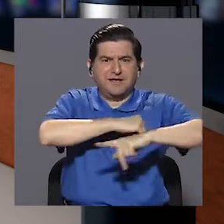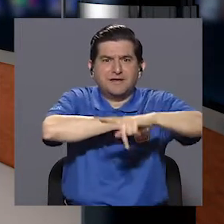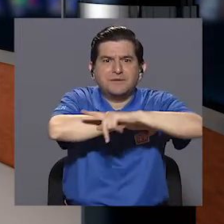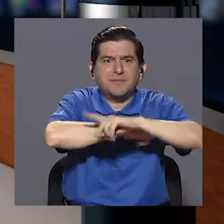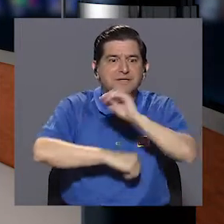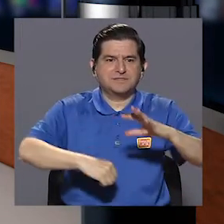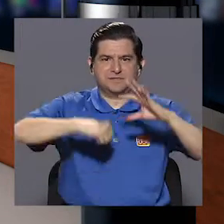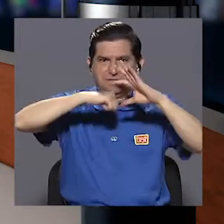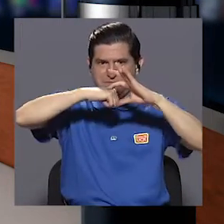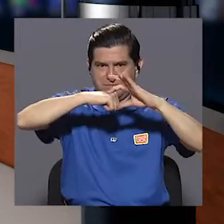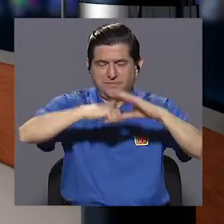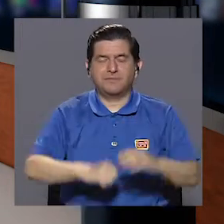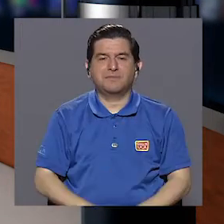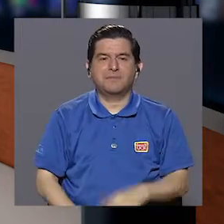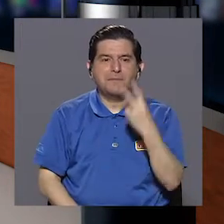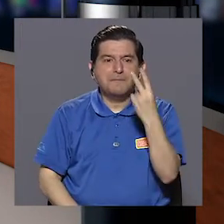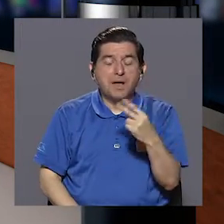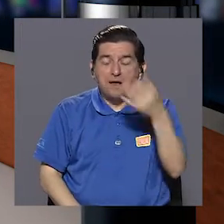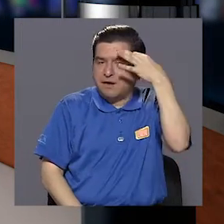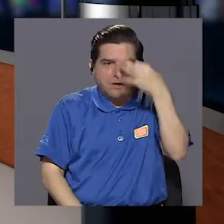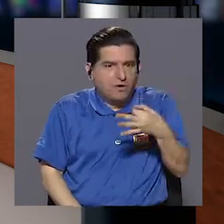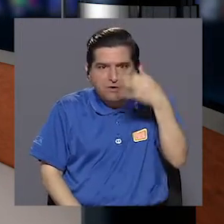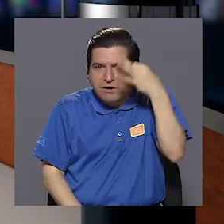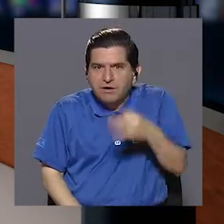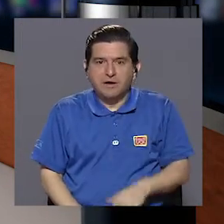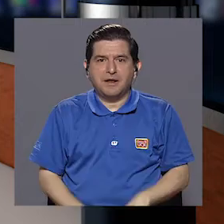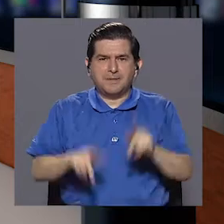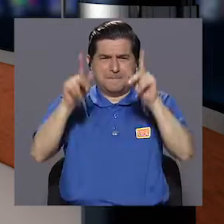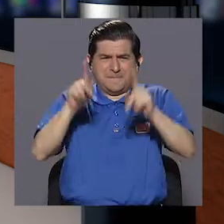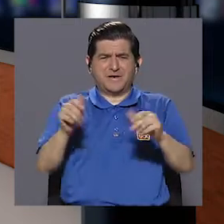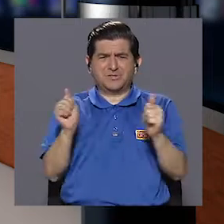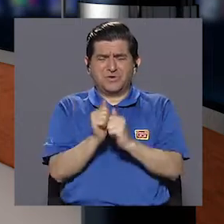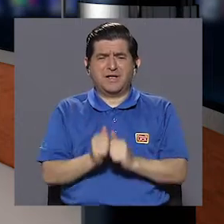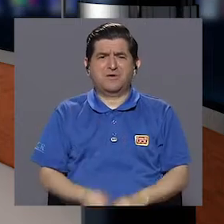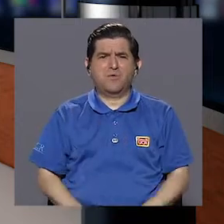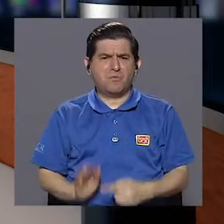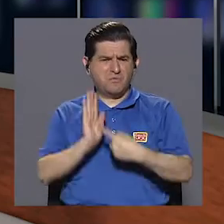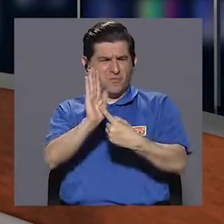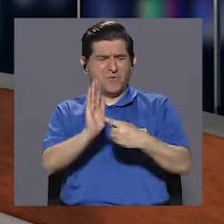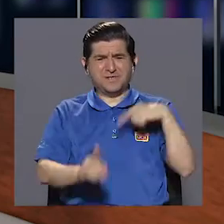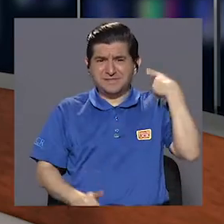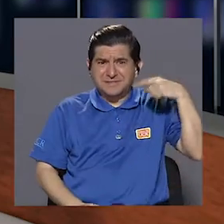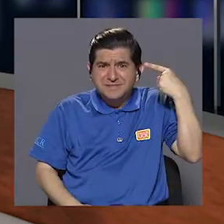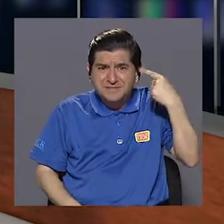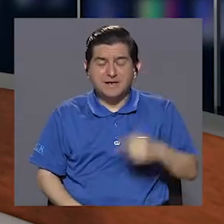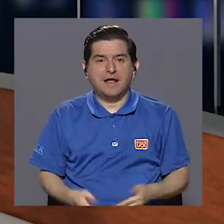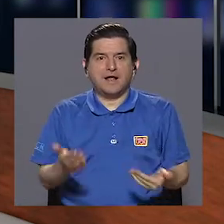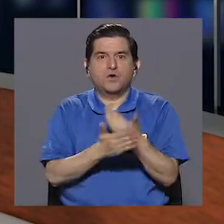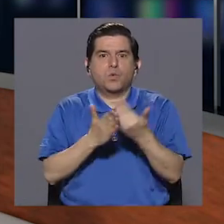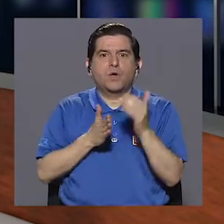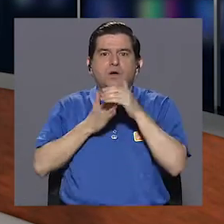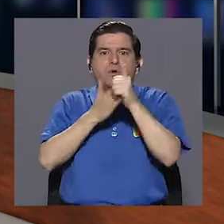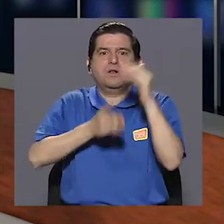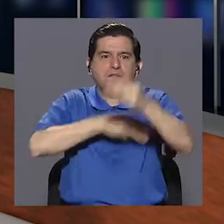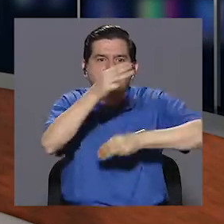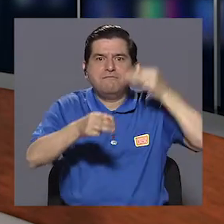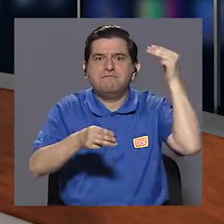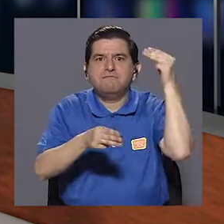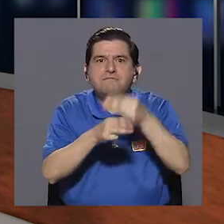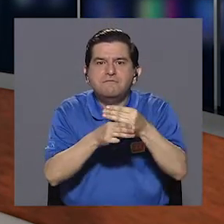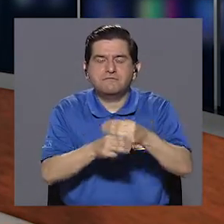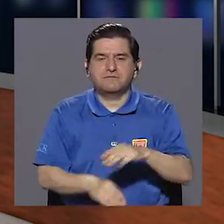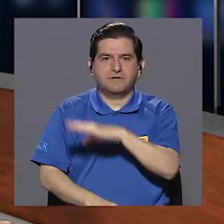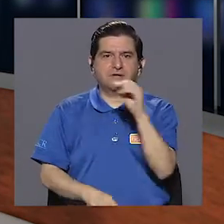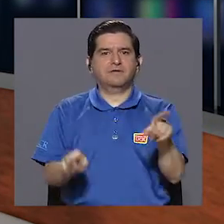del planeta observa incrédulo cómo un tipo con claros signos de demencia es el nuevo líder mundial